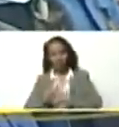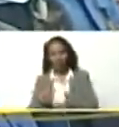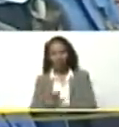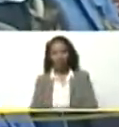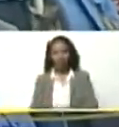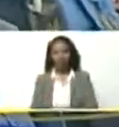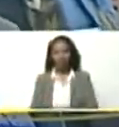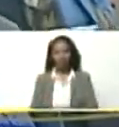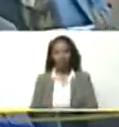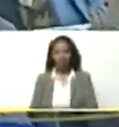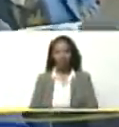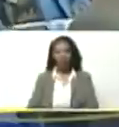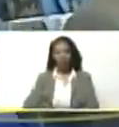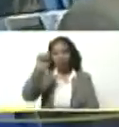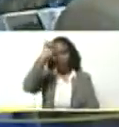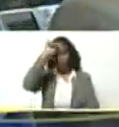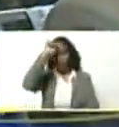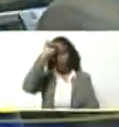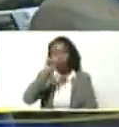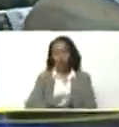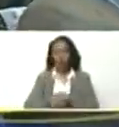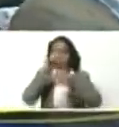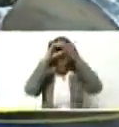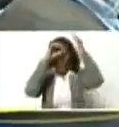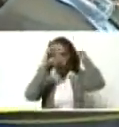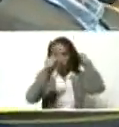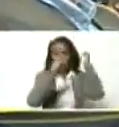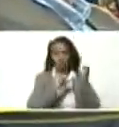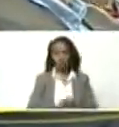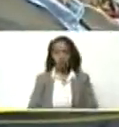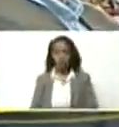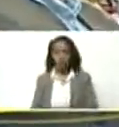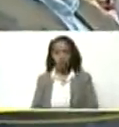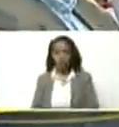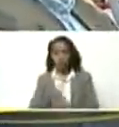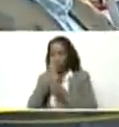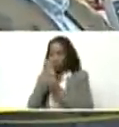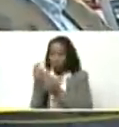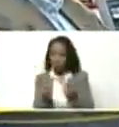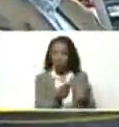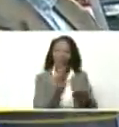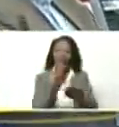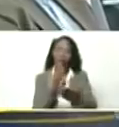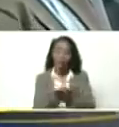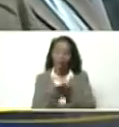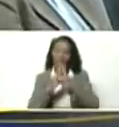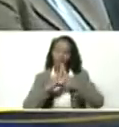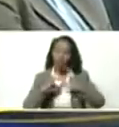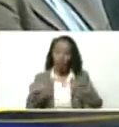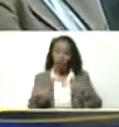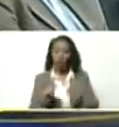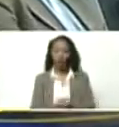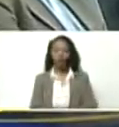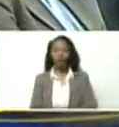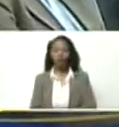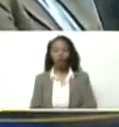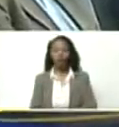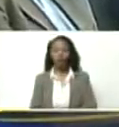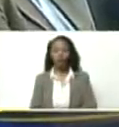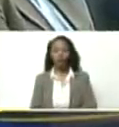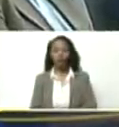de Indonesia, embajador, bienvenido, gracias por todo, de